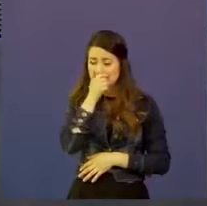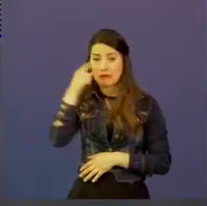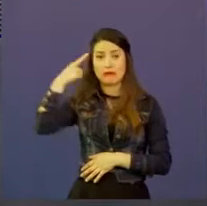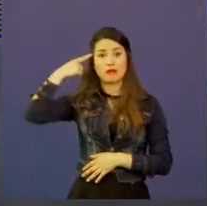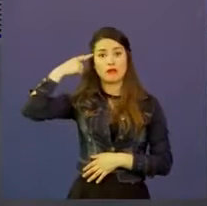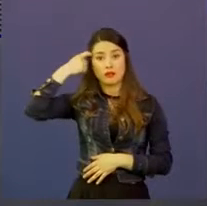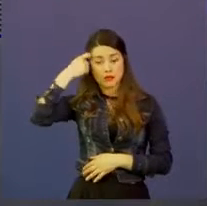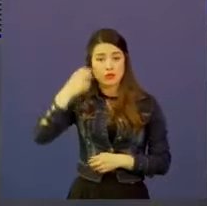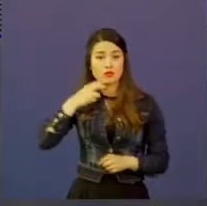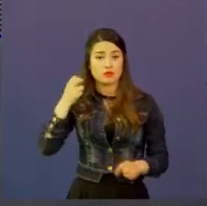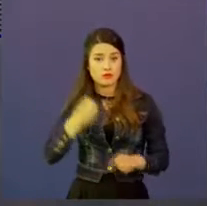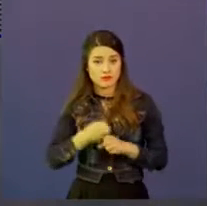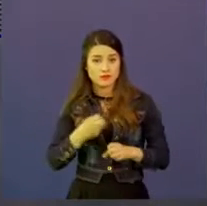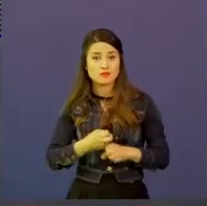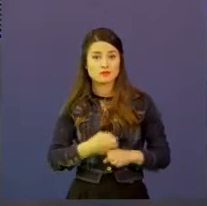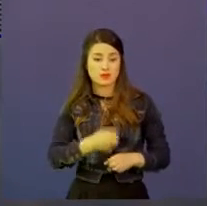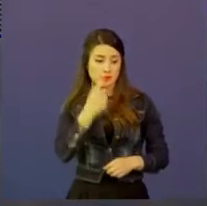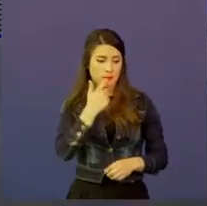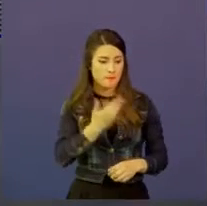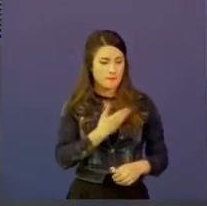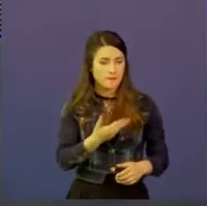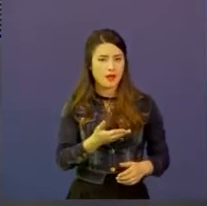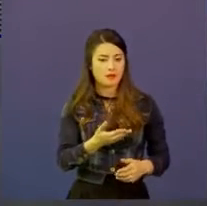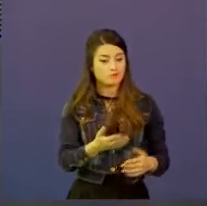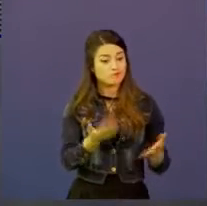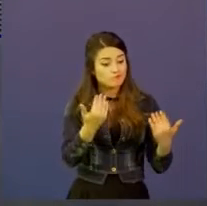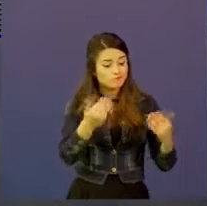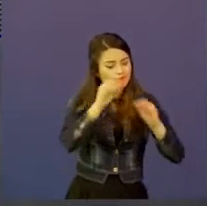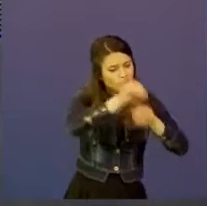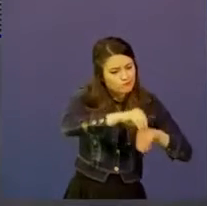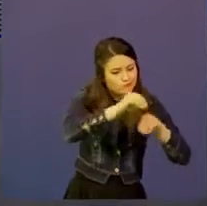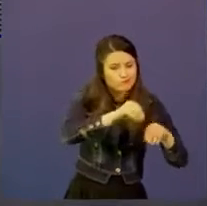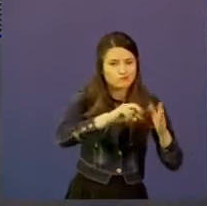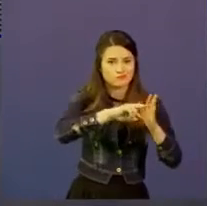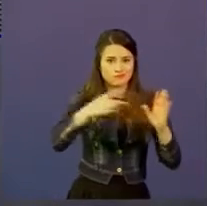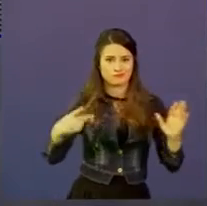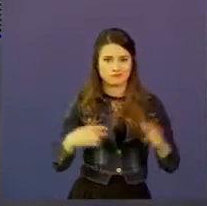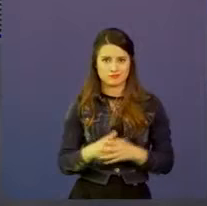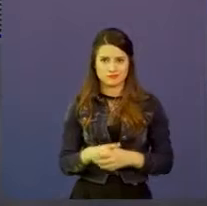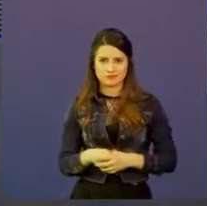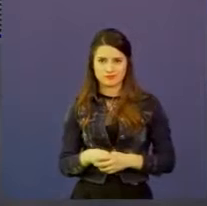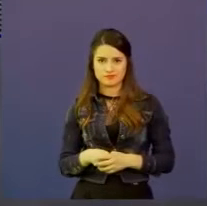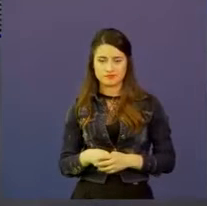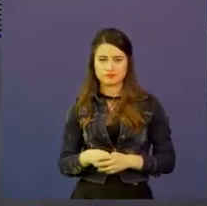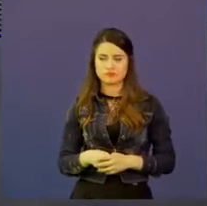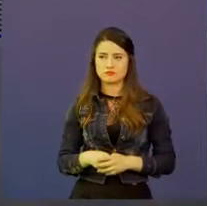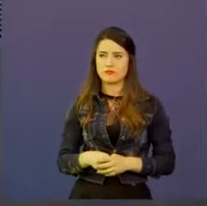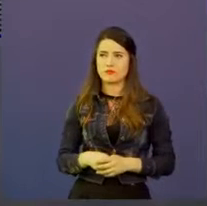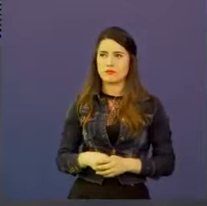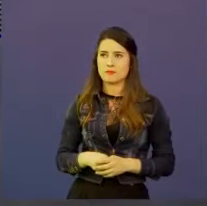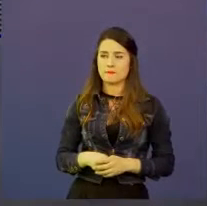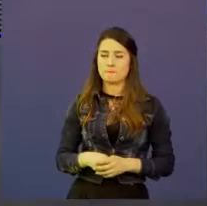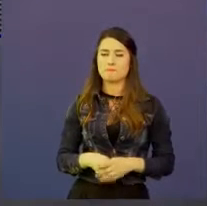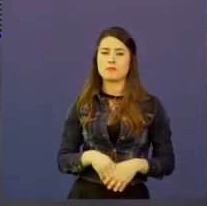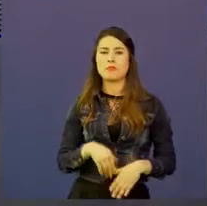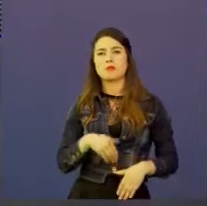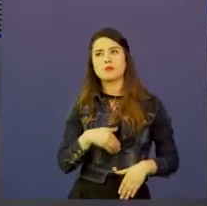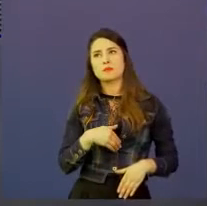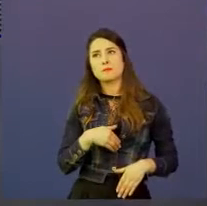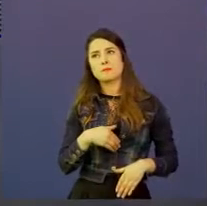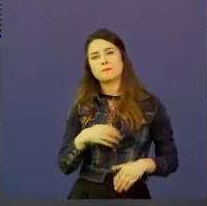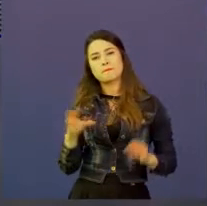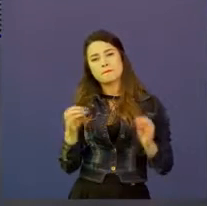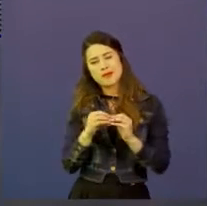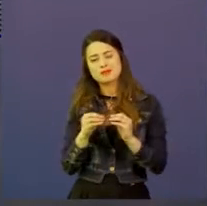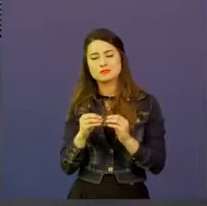digital tan grande, sino que lo otro que está sucediendo es que las dinámicas familiares se han visto